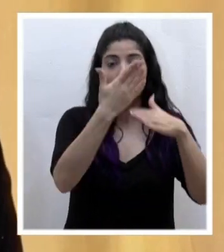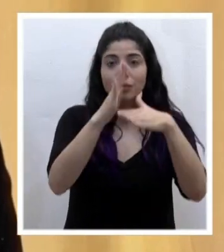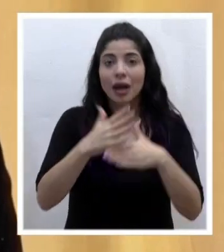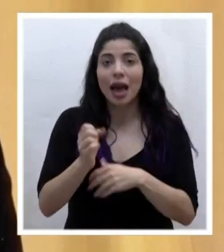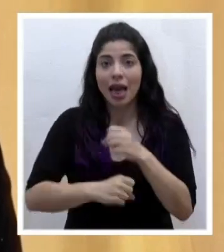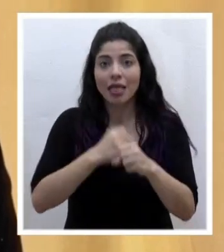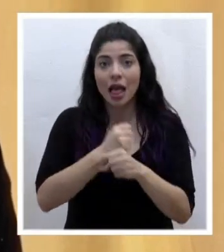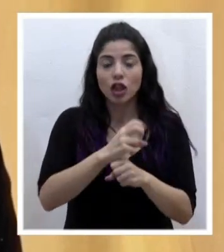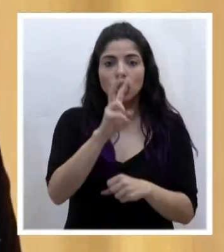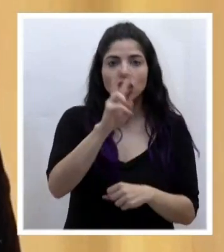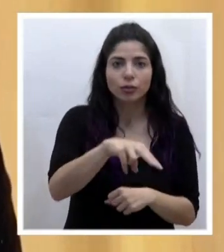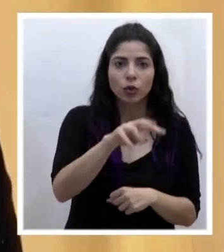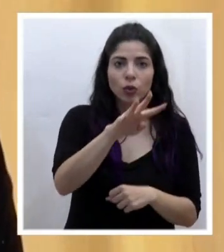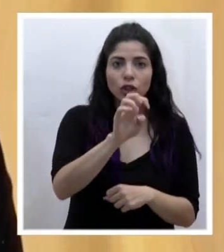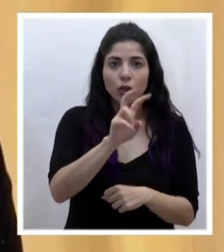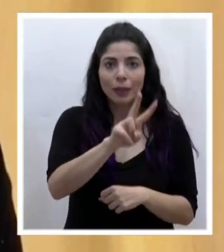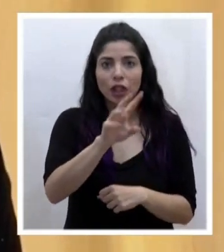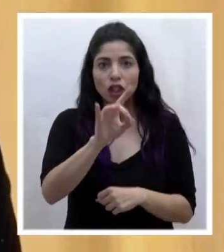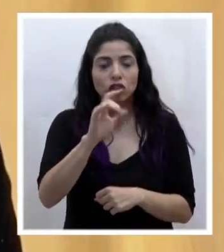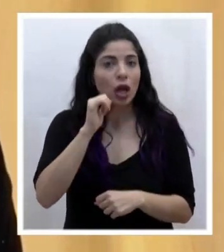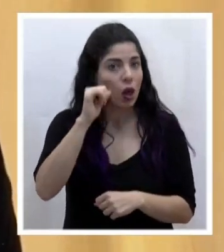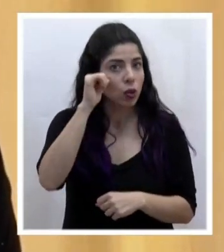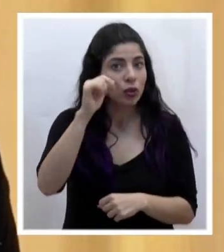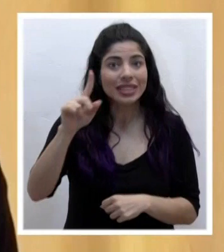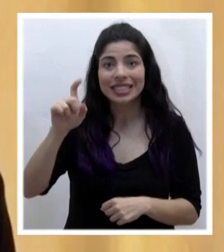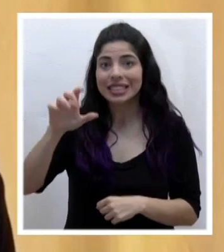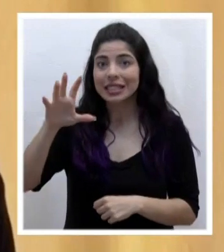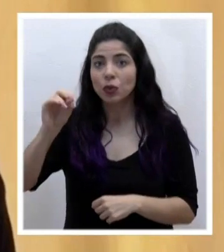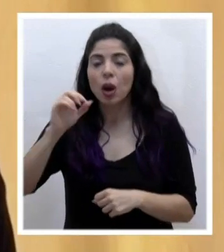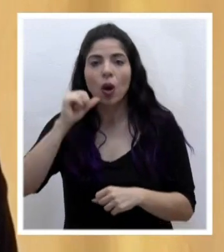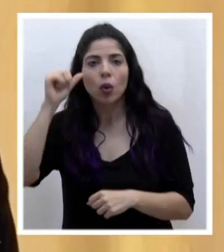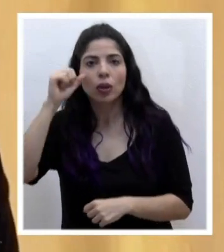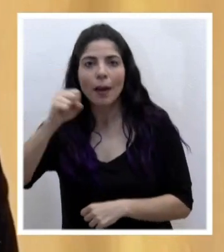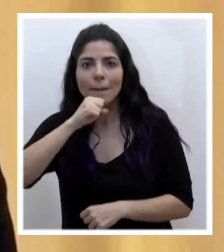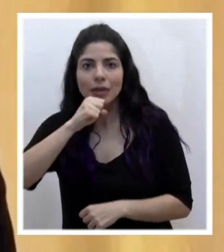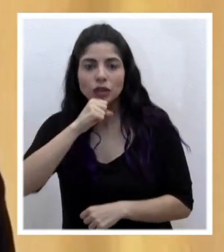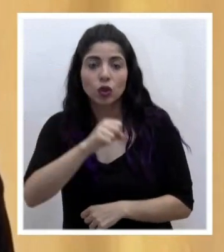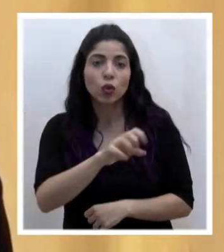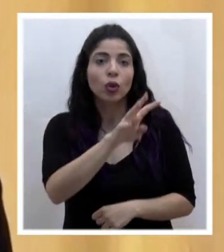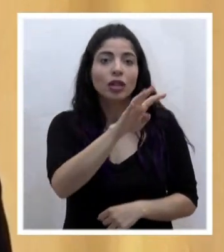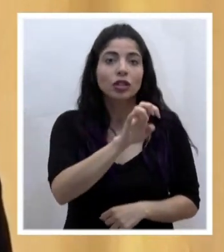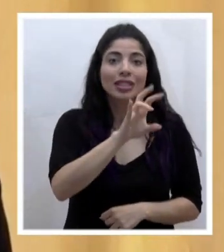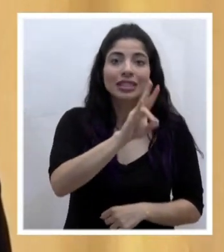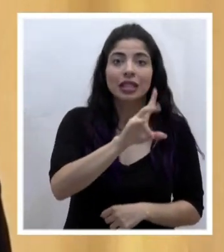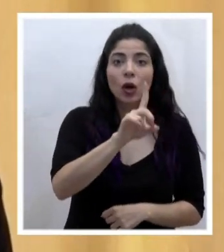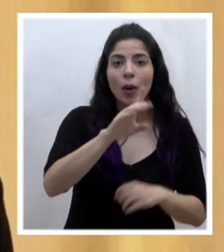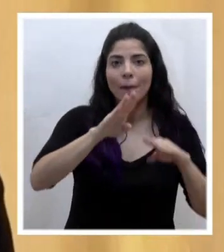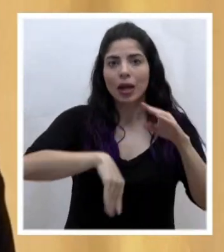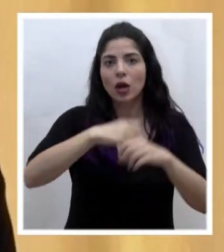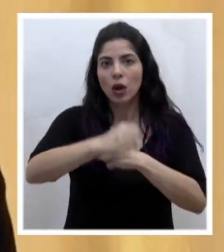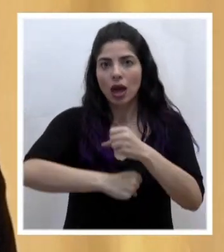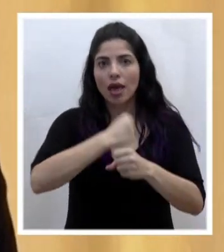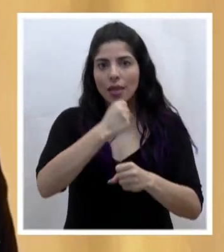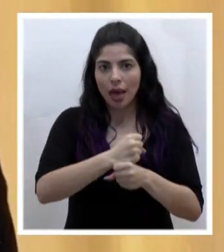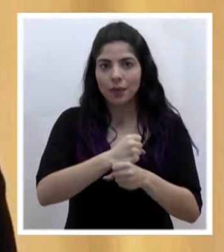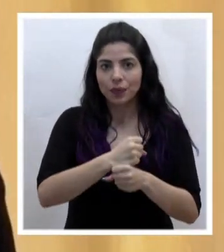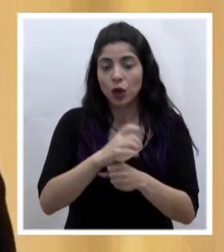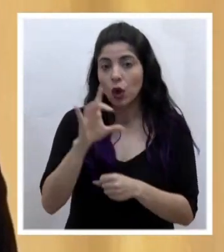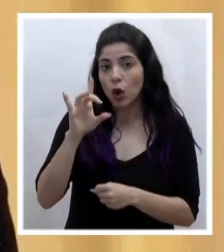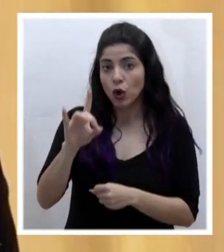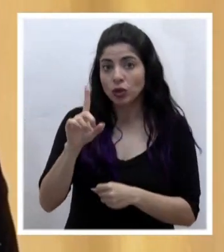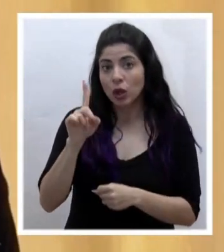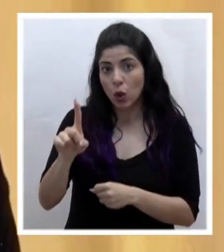tenemos 2.428 adultos, 150 adultos mayores y 471 menores de edad, y 81